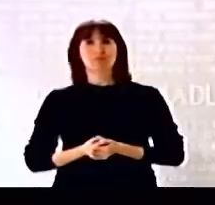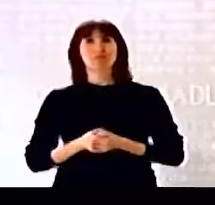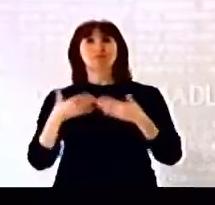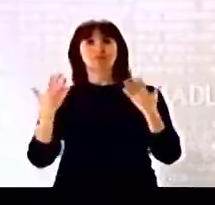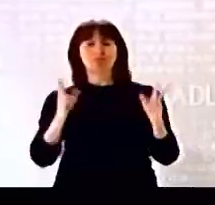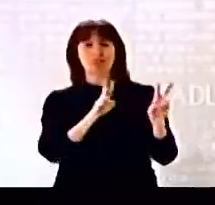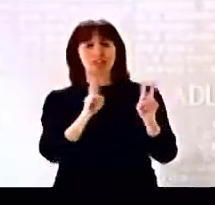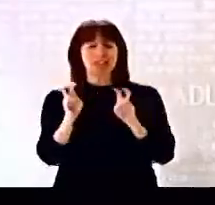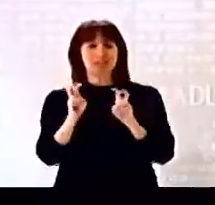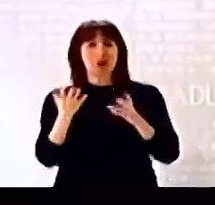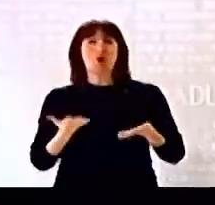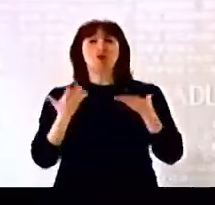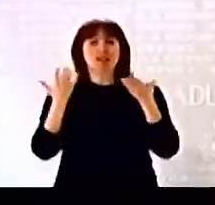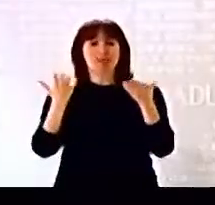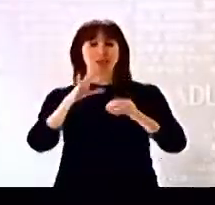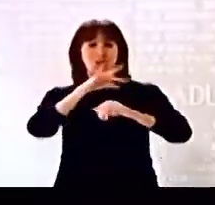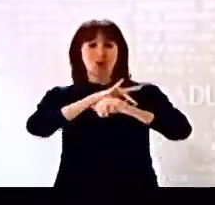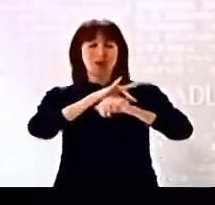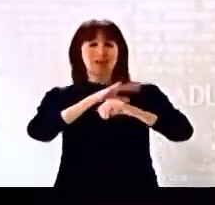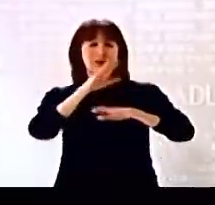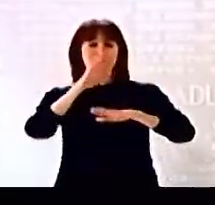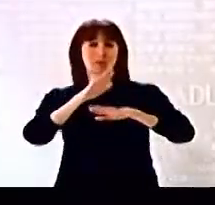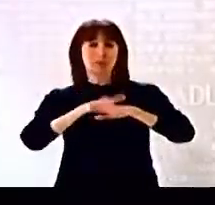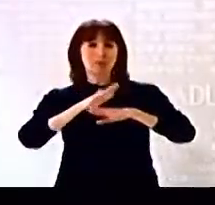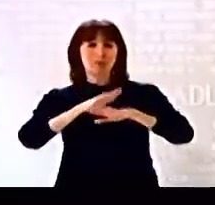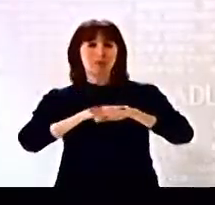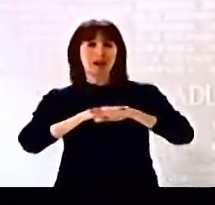Con respecto al ofrecimiento de médicos